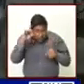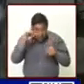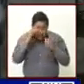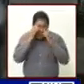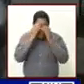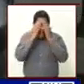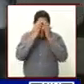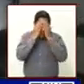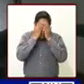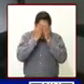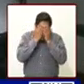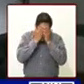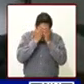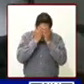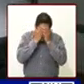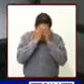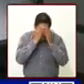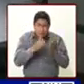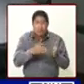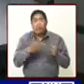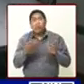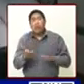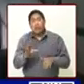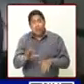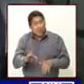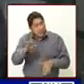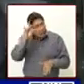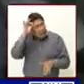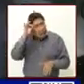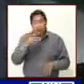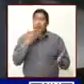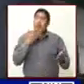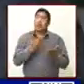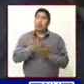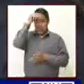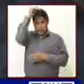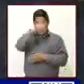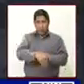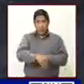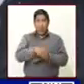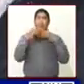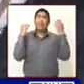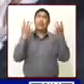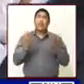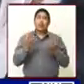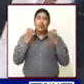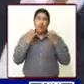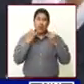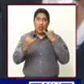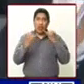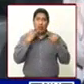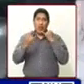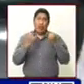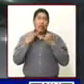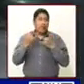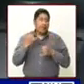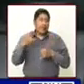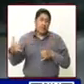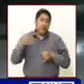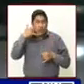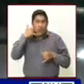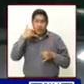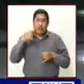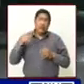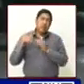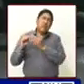este cuerpo. Muy buenas noches, estamos en vivo para Bolivisión. Muy buenas noches y quiero informar que al llamado de los comunales de la